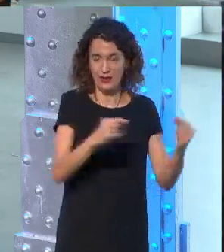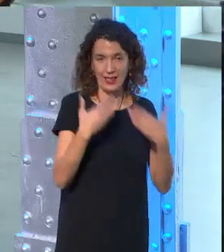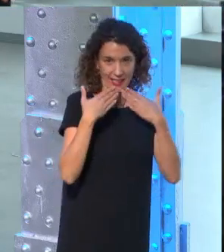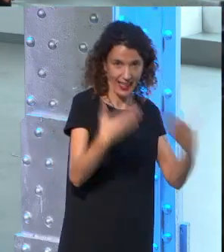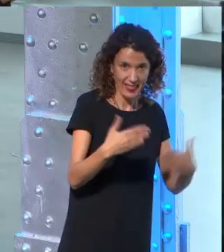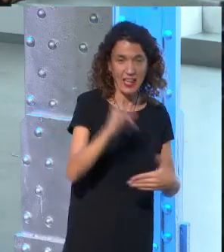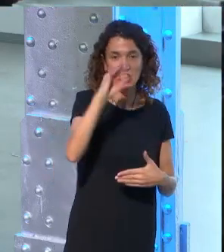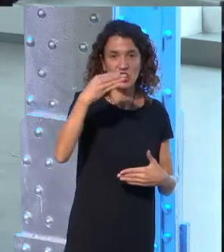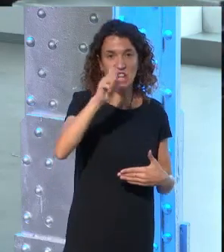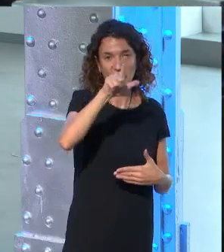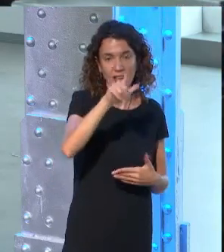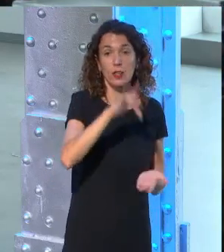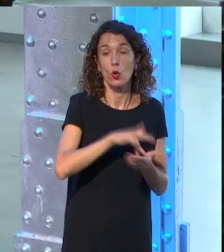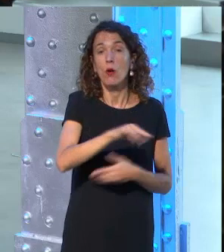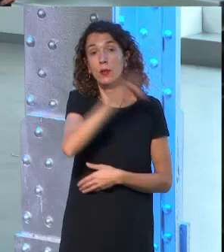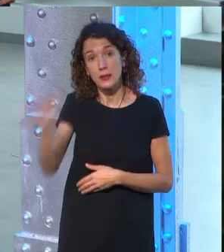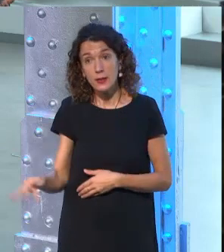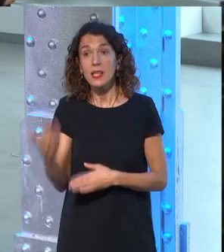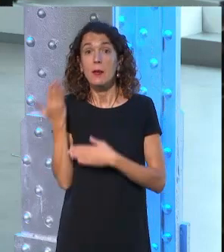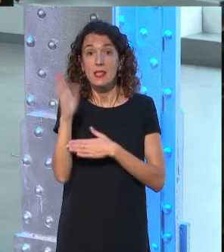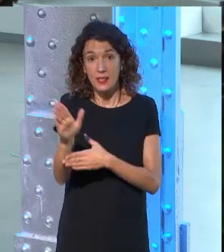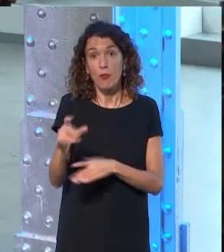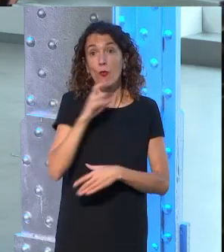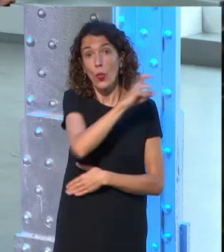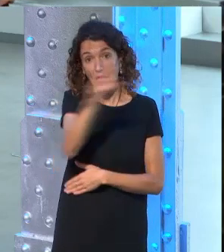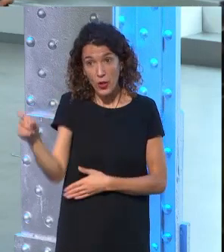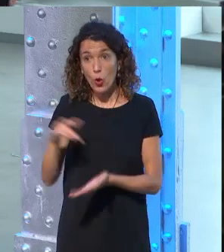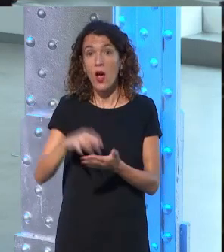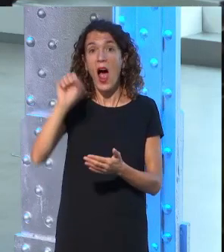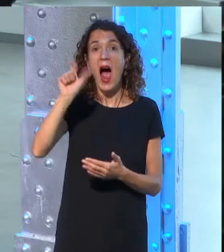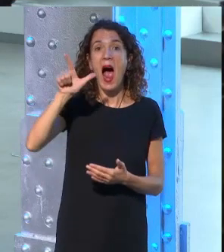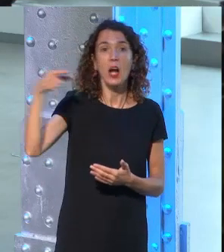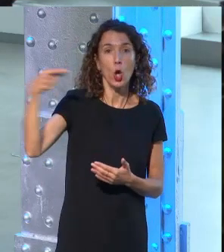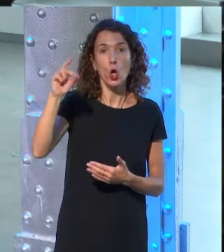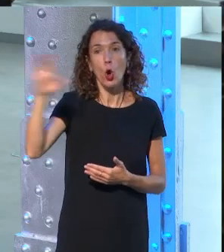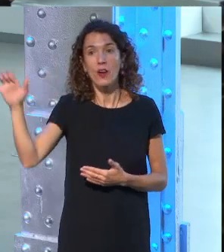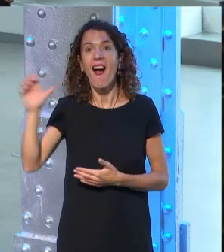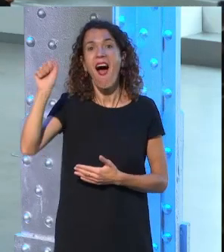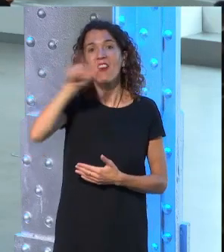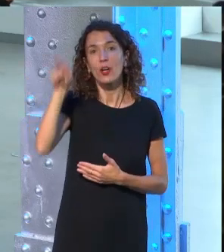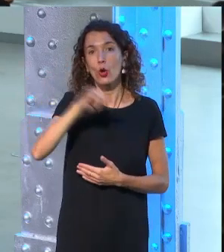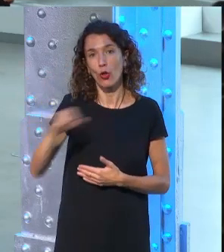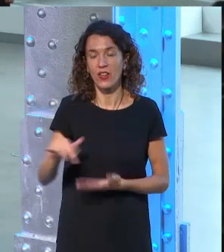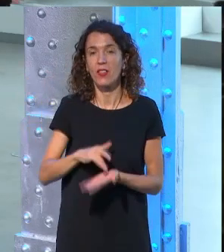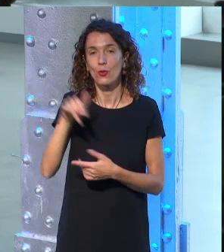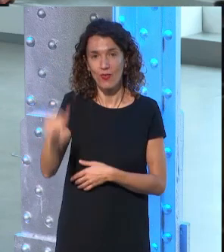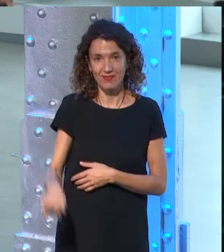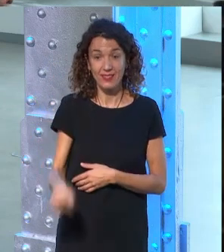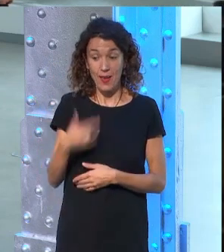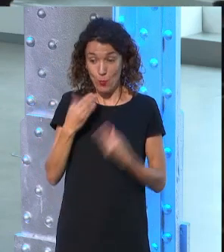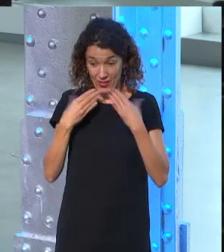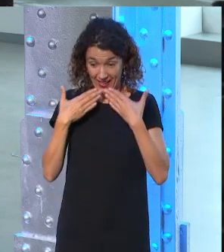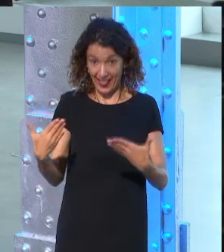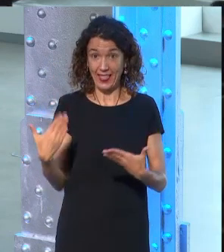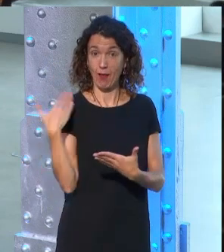Gracias, Isabel. Y tiene la palabra el representante de la Fundación Al Gore, Álvaro Rodríguez. Bueno, quería daros